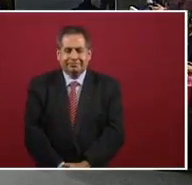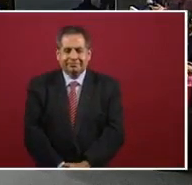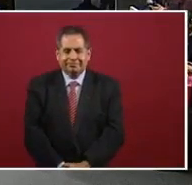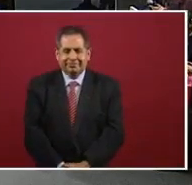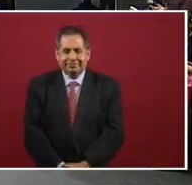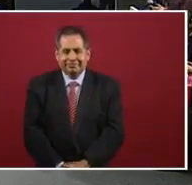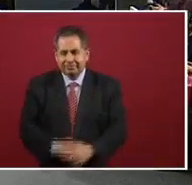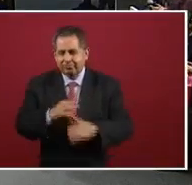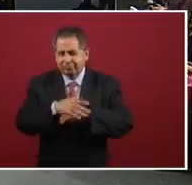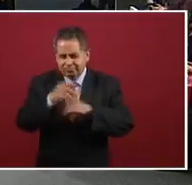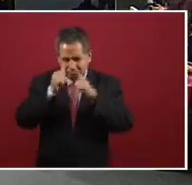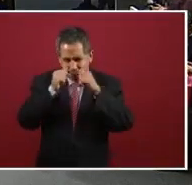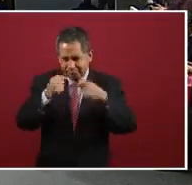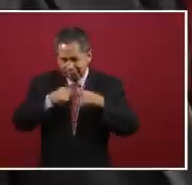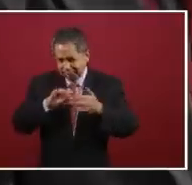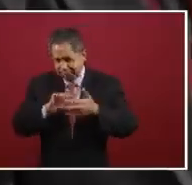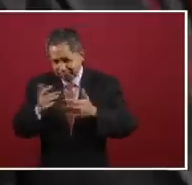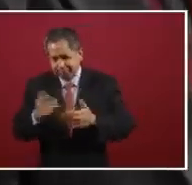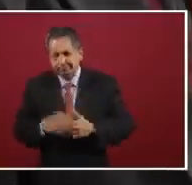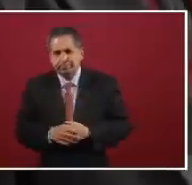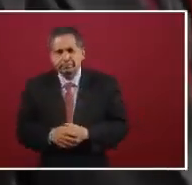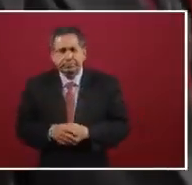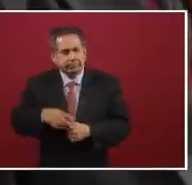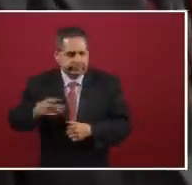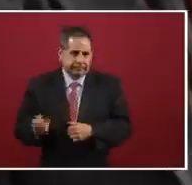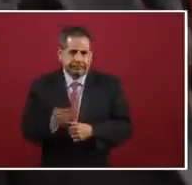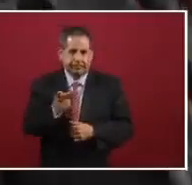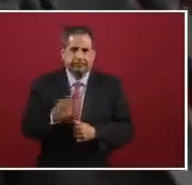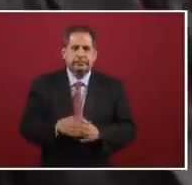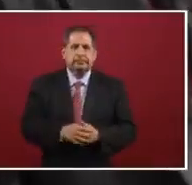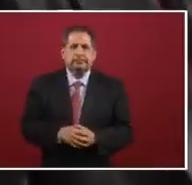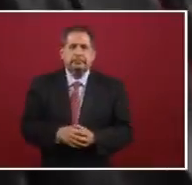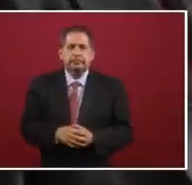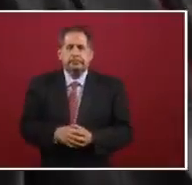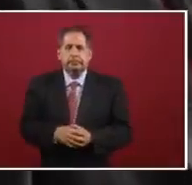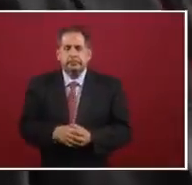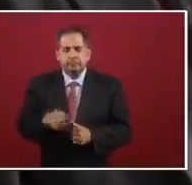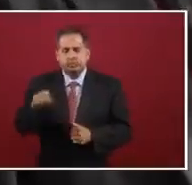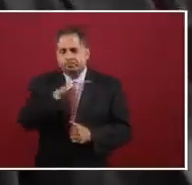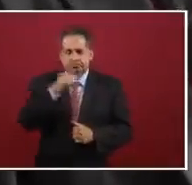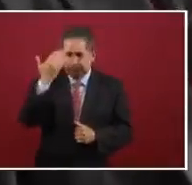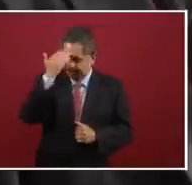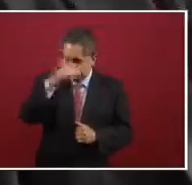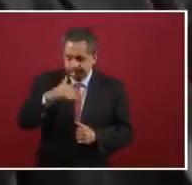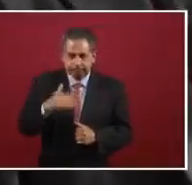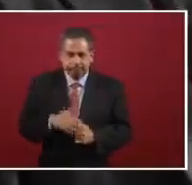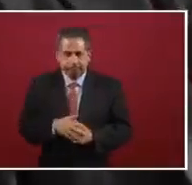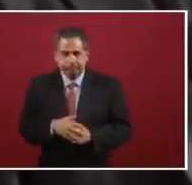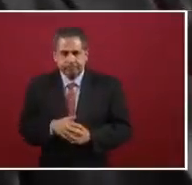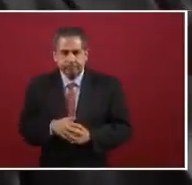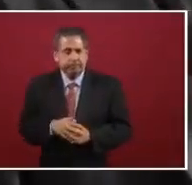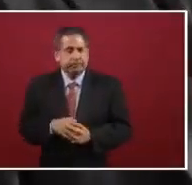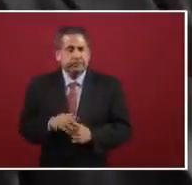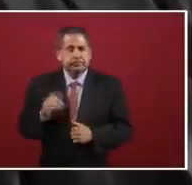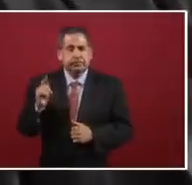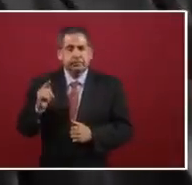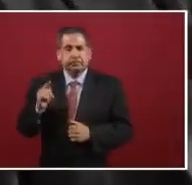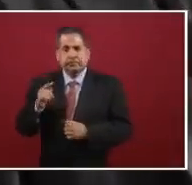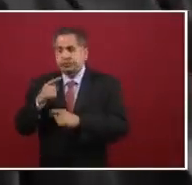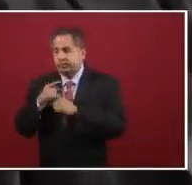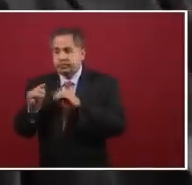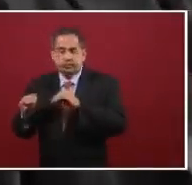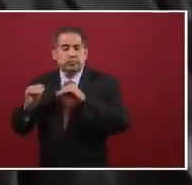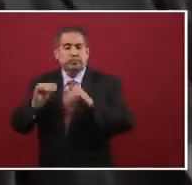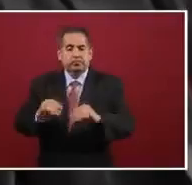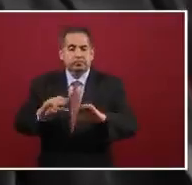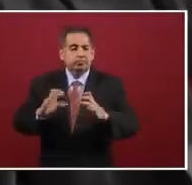sí está atento. La pregunta es, usted, bueno, sabemos que entró a medio camino a la institución,